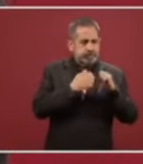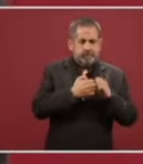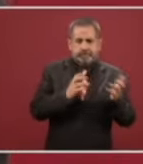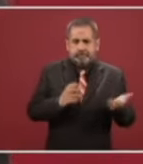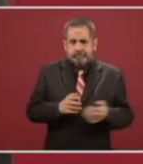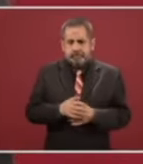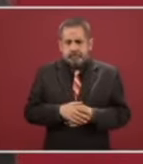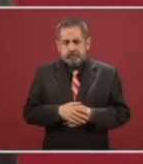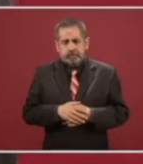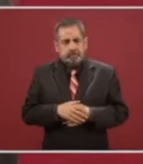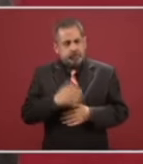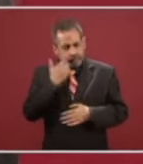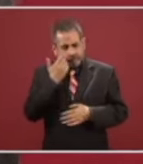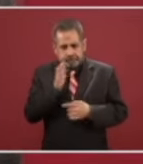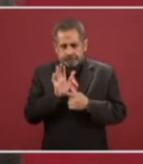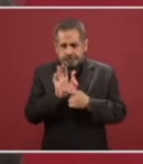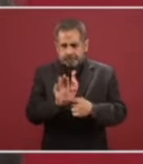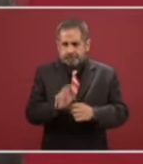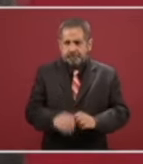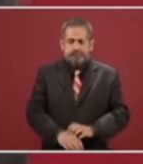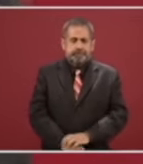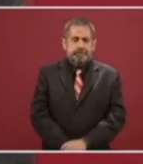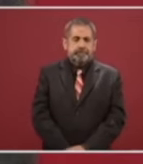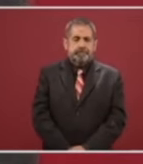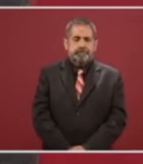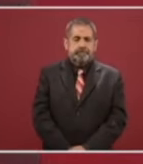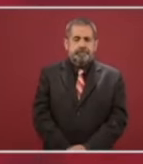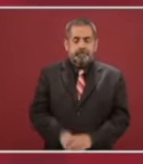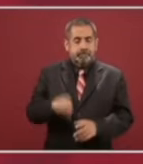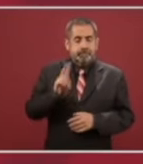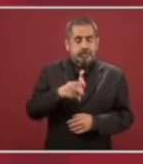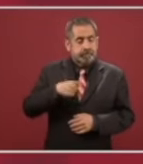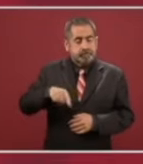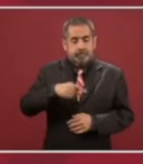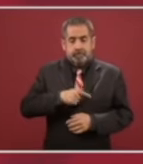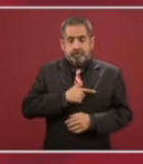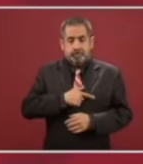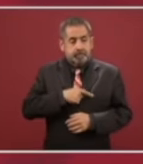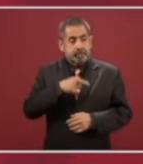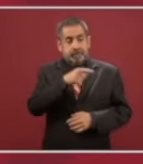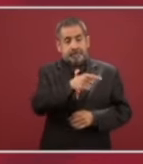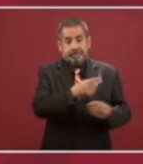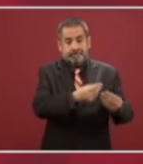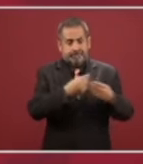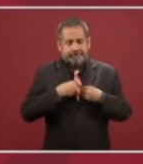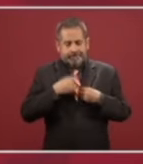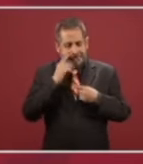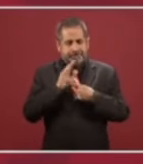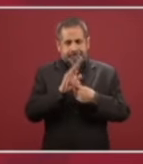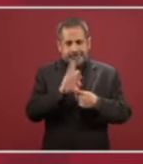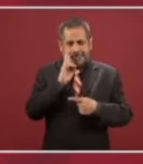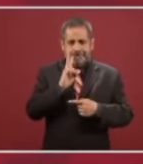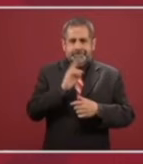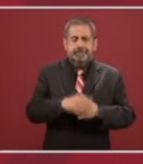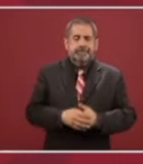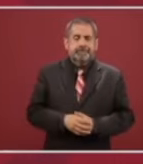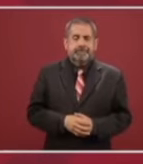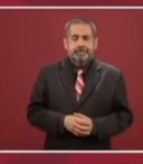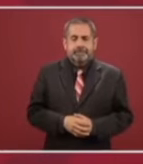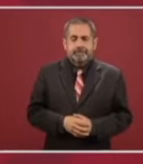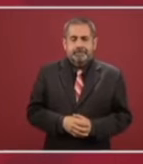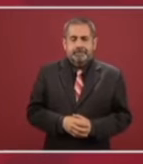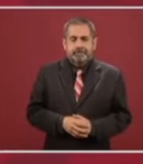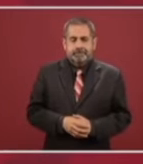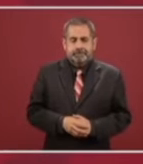Pero les quiero mostrar algo que le va a dar mucho gusto al Señor que me lo dio. Si lo muestro aquí. Así